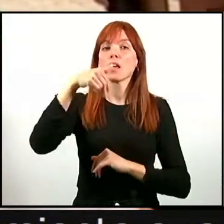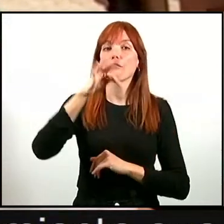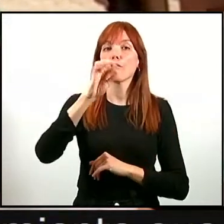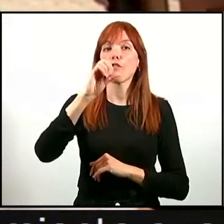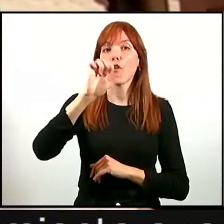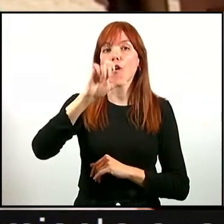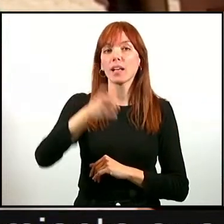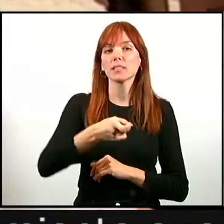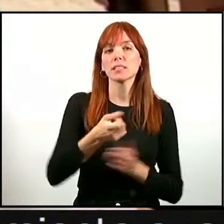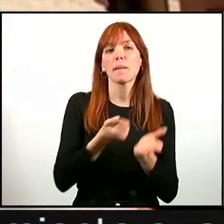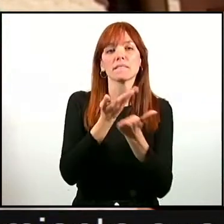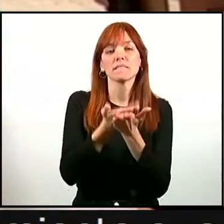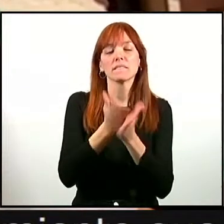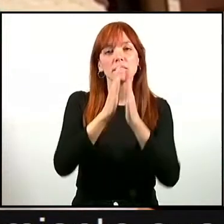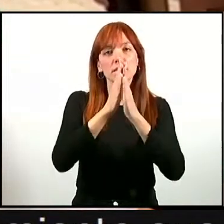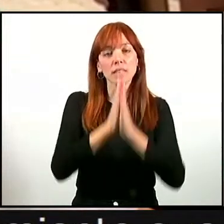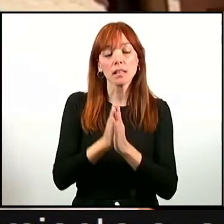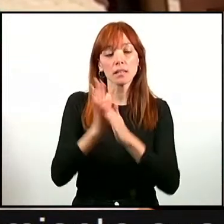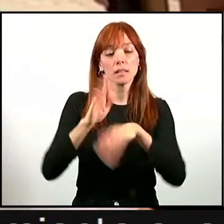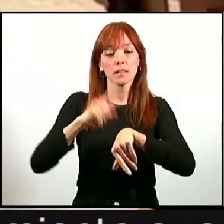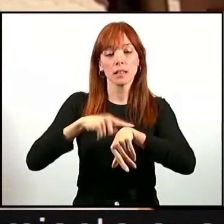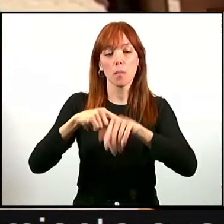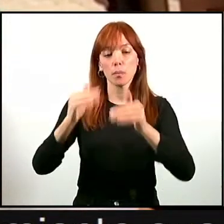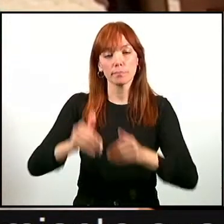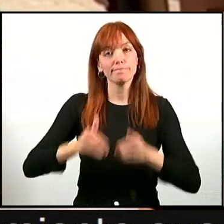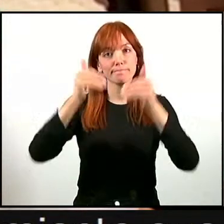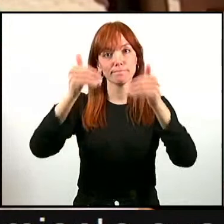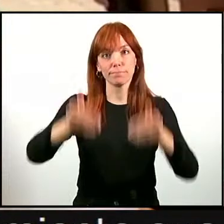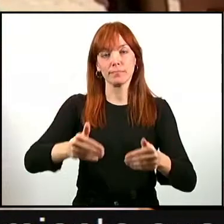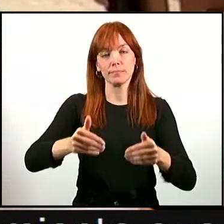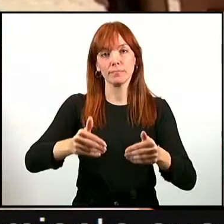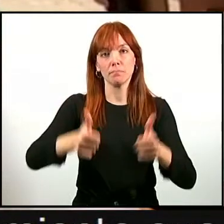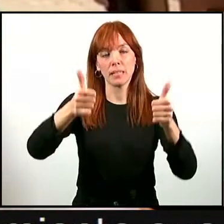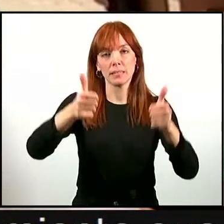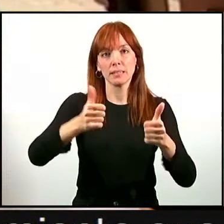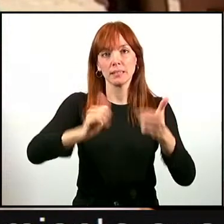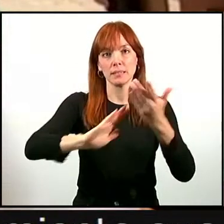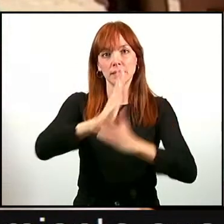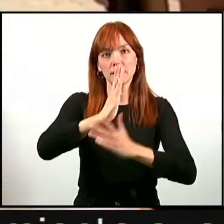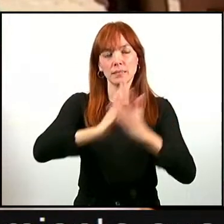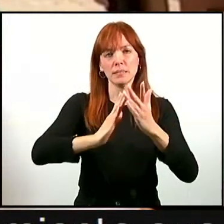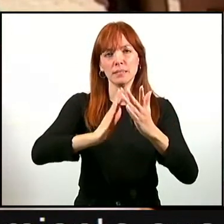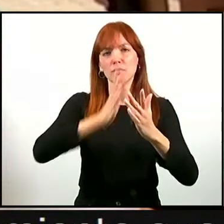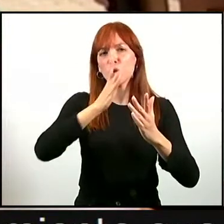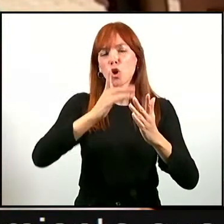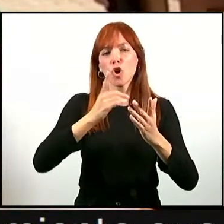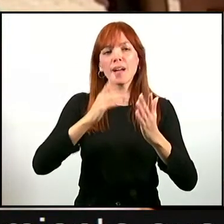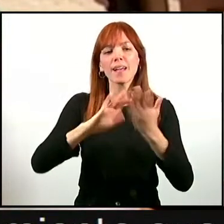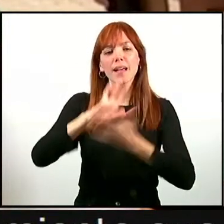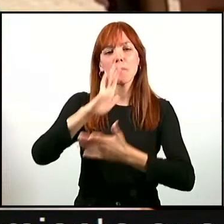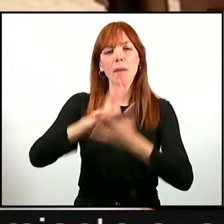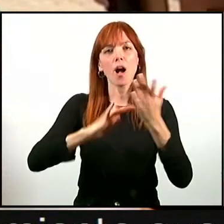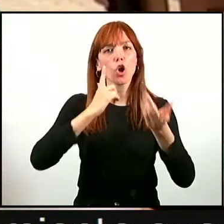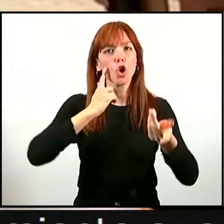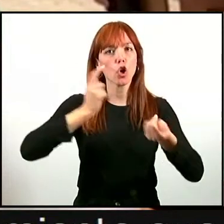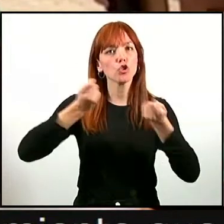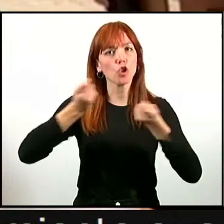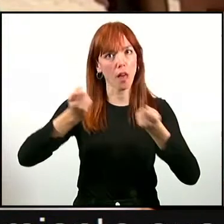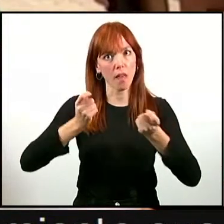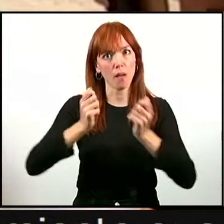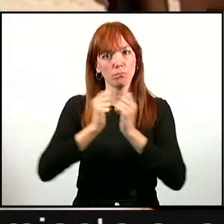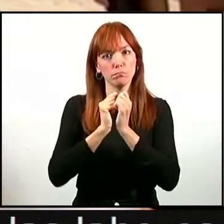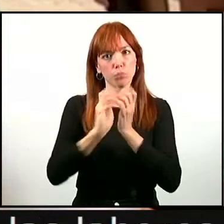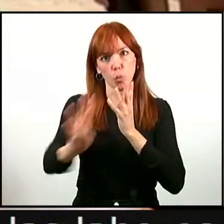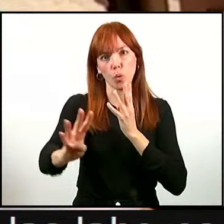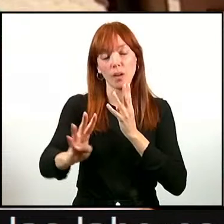esas labores agrícolas se aplacen. Precisamente hace unas horas se desataba un incendio por una quema controlada, precisamente. Entonces, no sé,